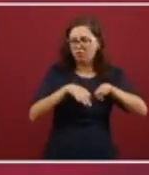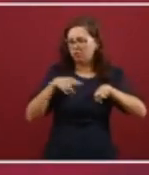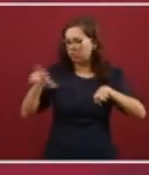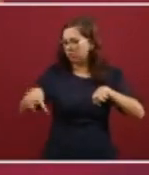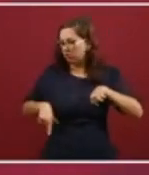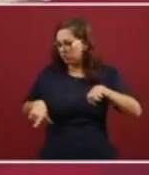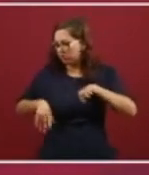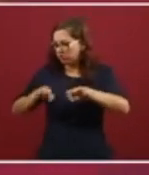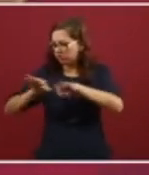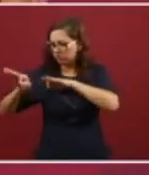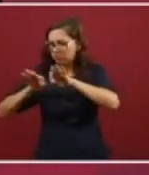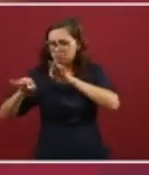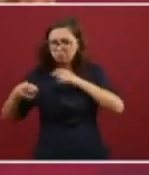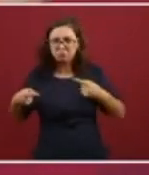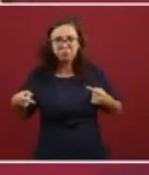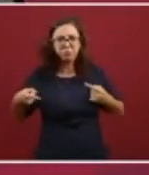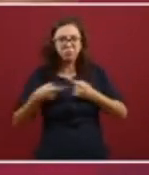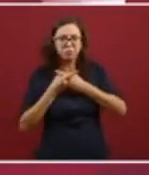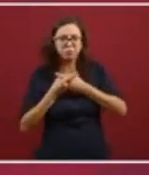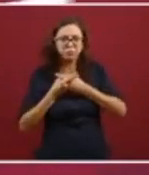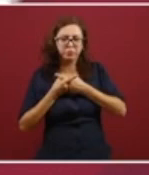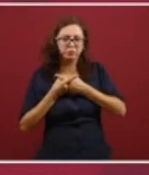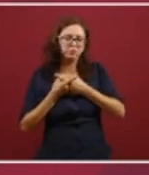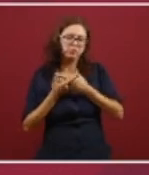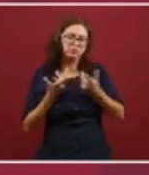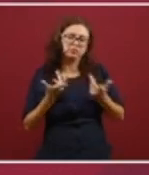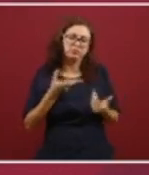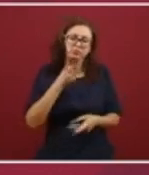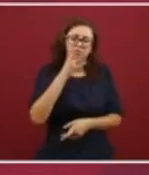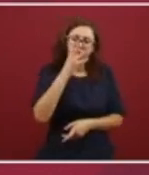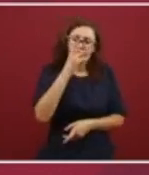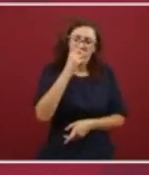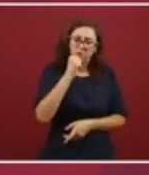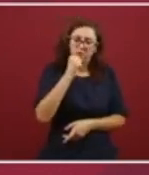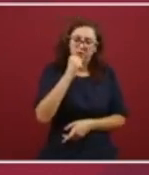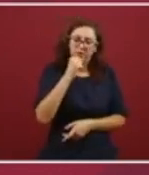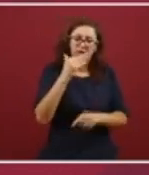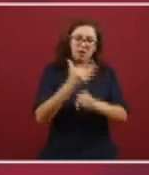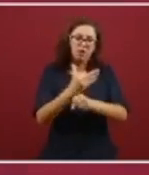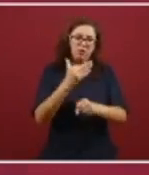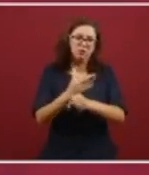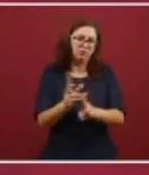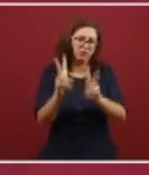si se está en un proyecto distinto de transformación.